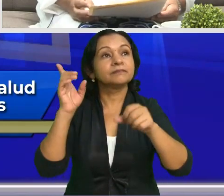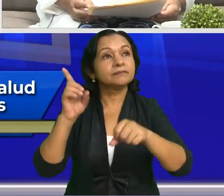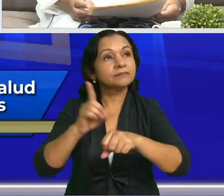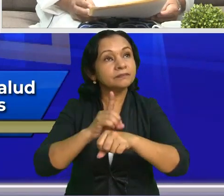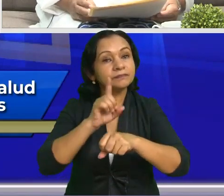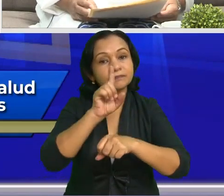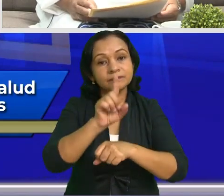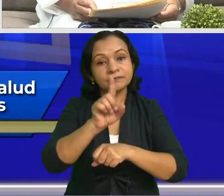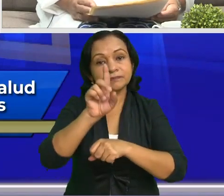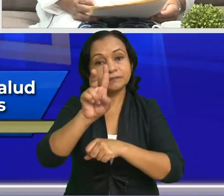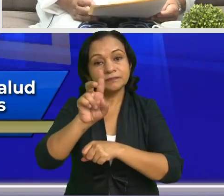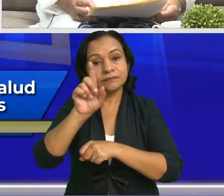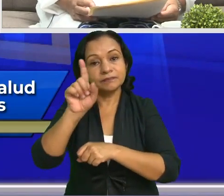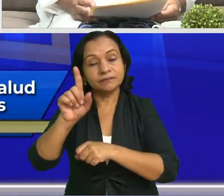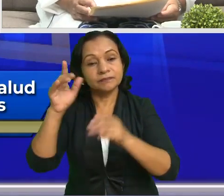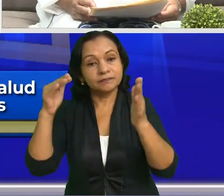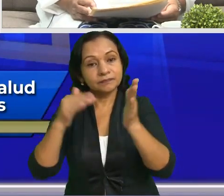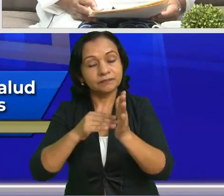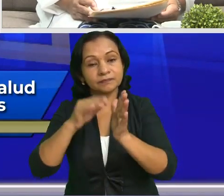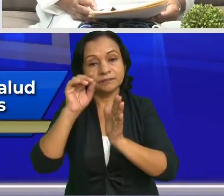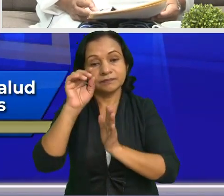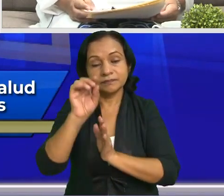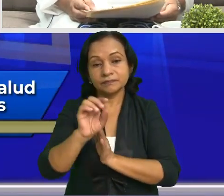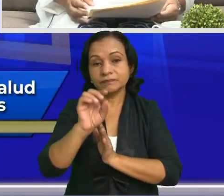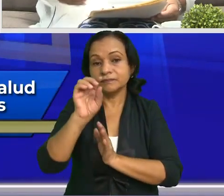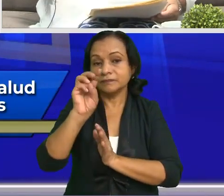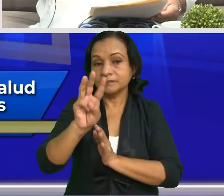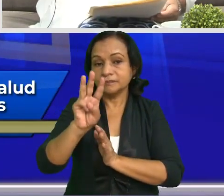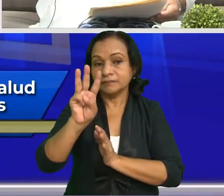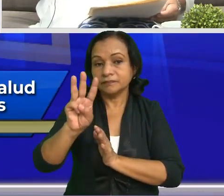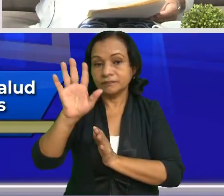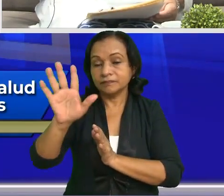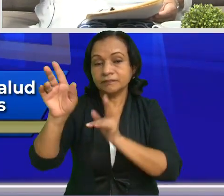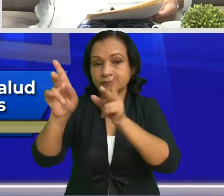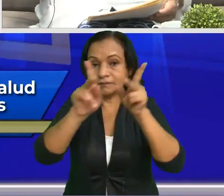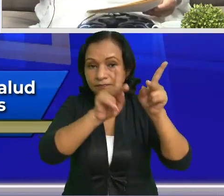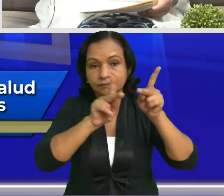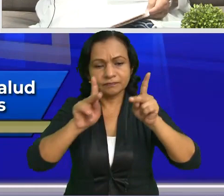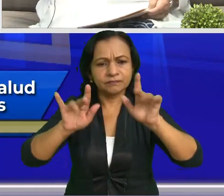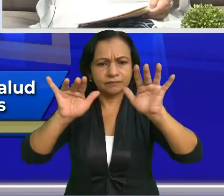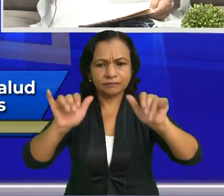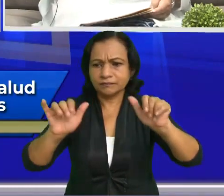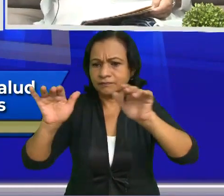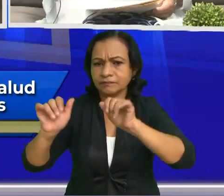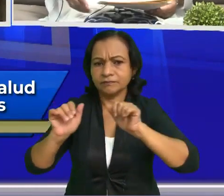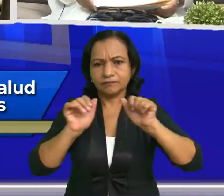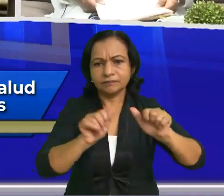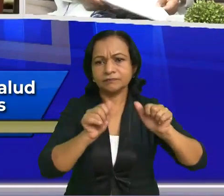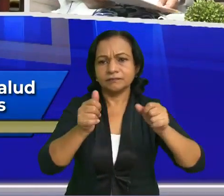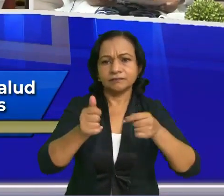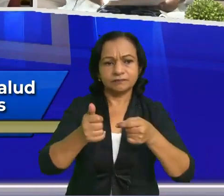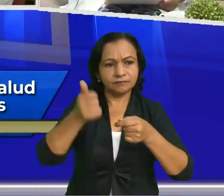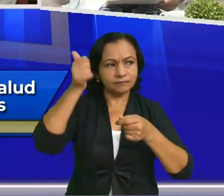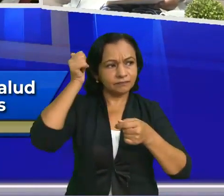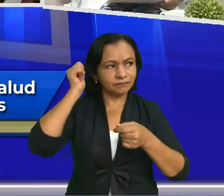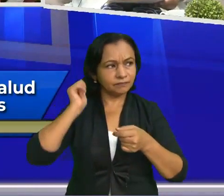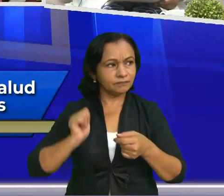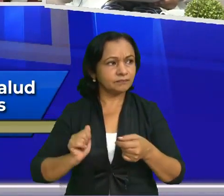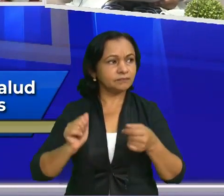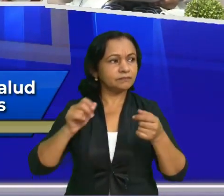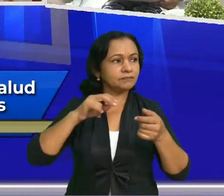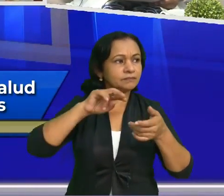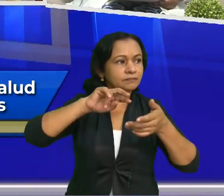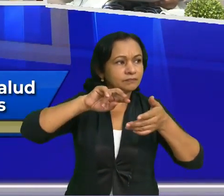121 mil 635 personas porque no es llorar ya ya hasta el día de ayer e inmediatamente